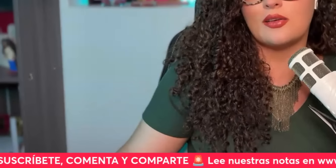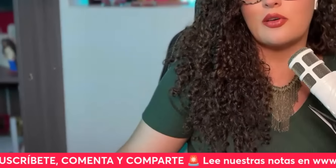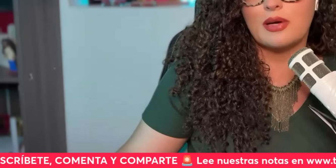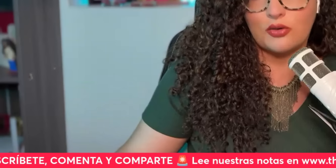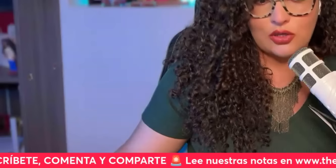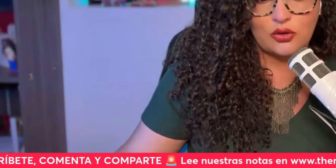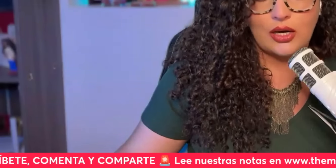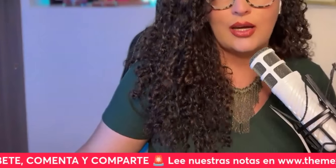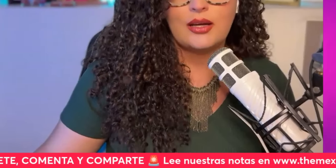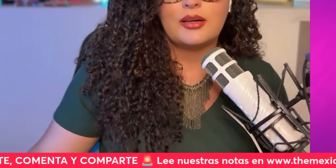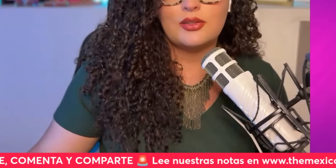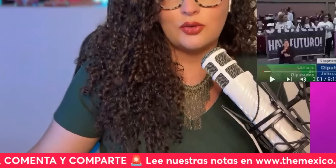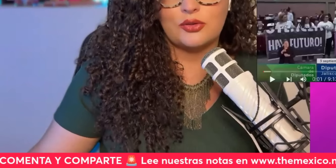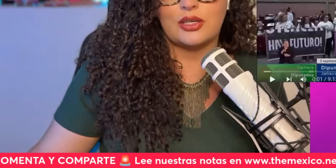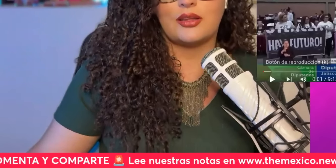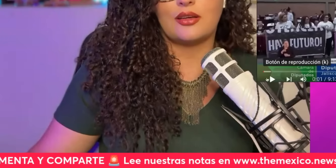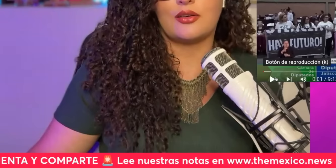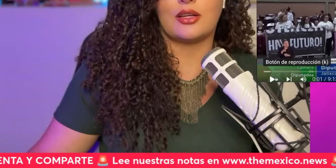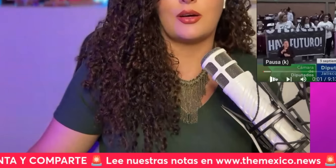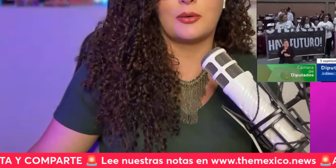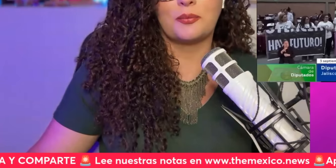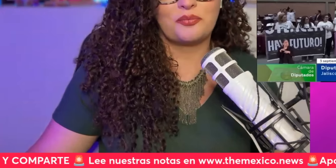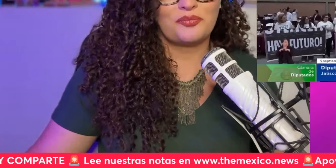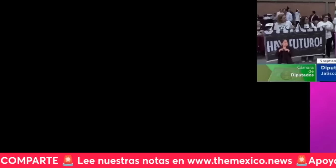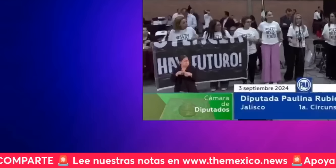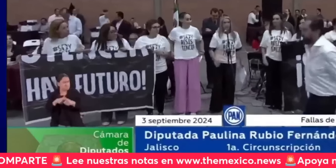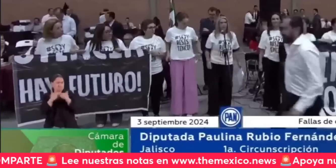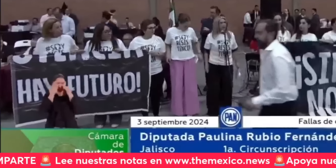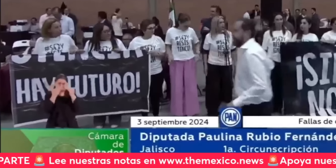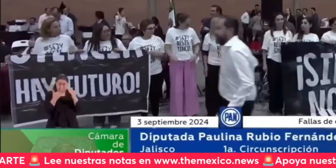Esta Reforma No Se Toca. Escuche usted lo que dijo.